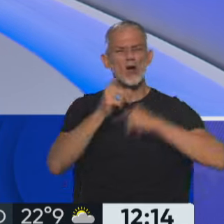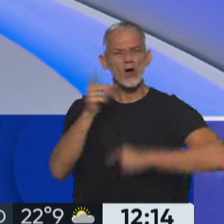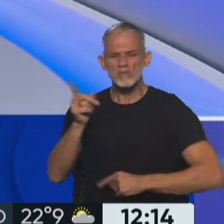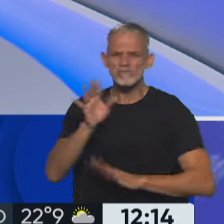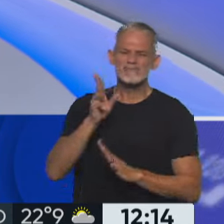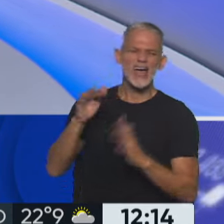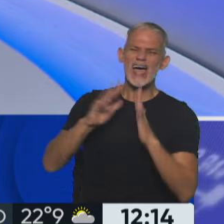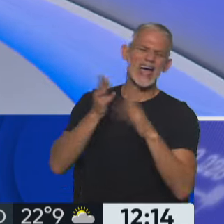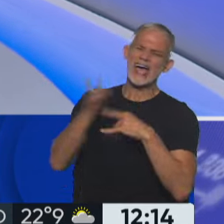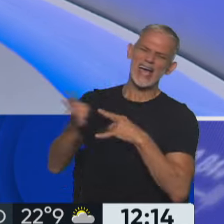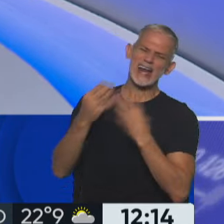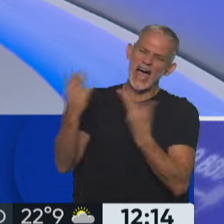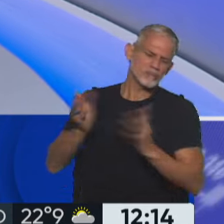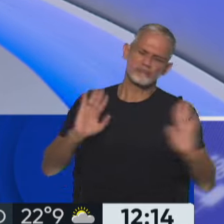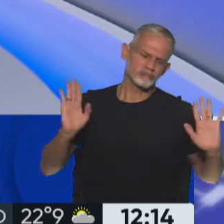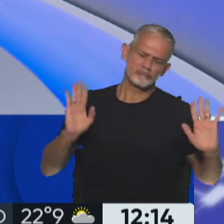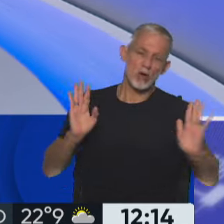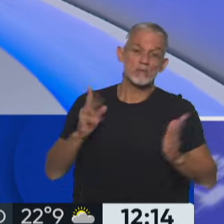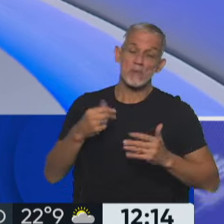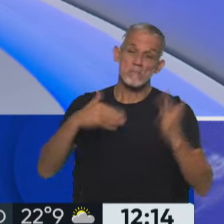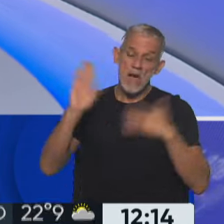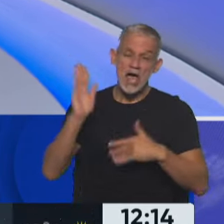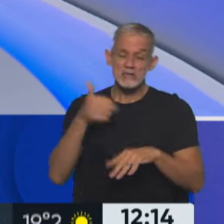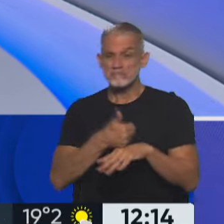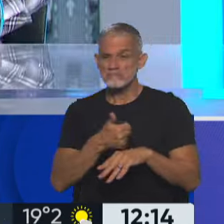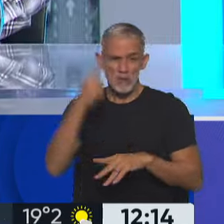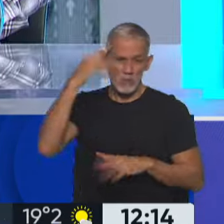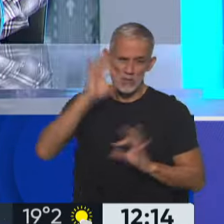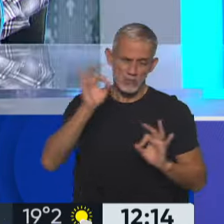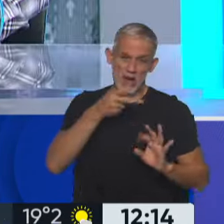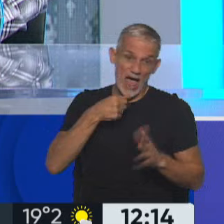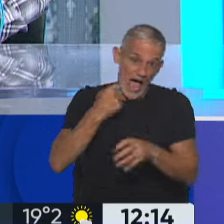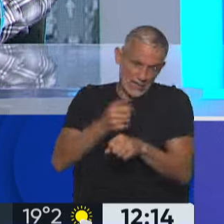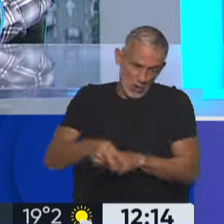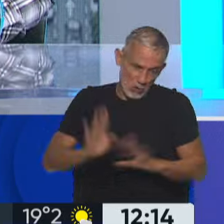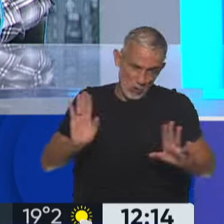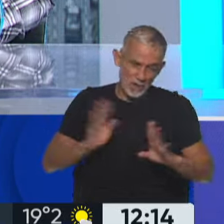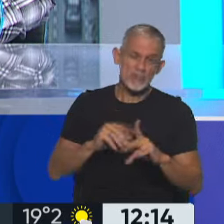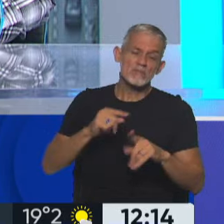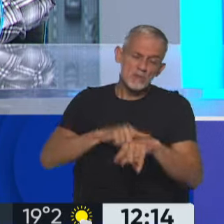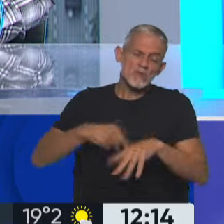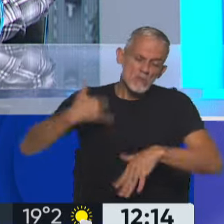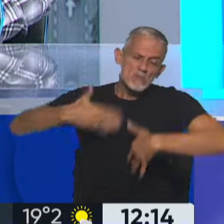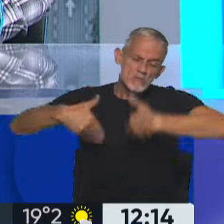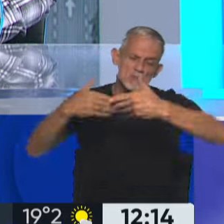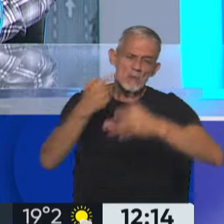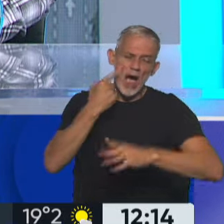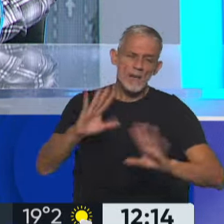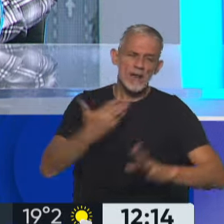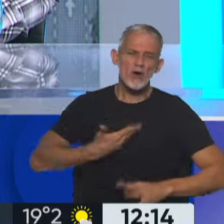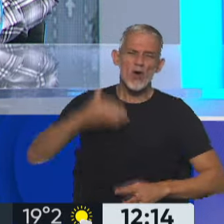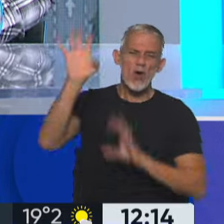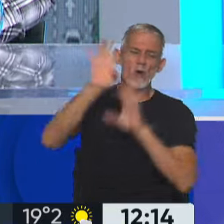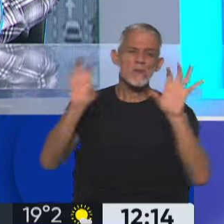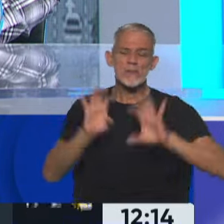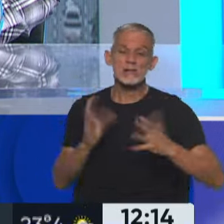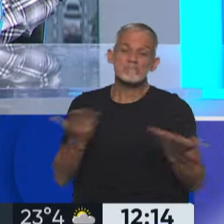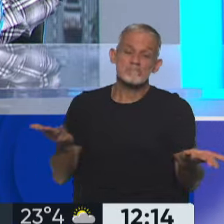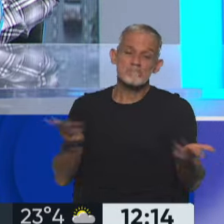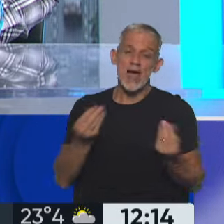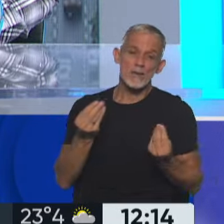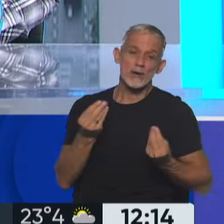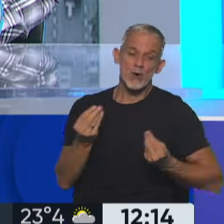la guerra no hubo mayores eh posicionamientos Por lo menos hasta ahora quizás con el devenir de las horas y con la El Avance